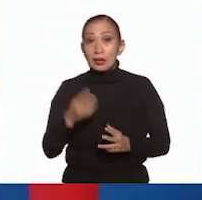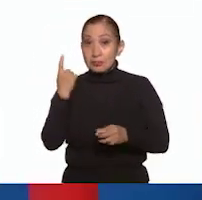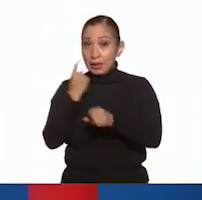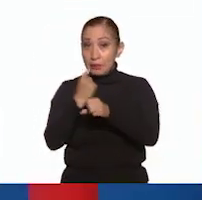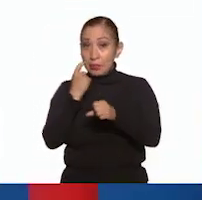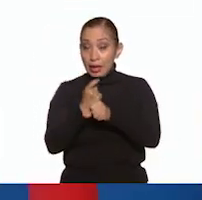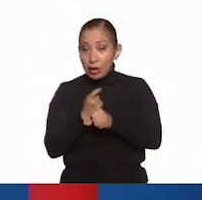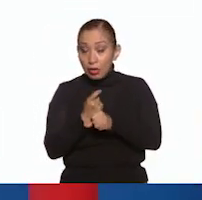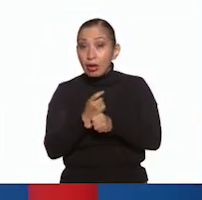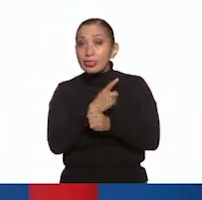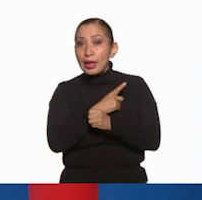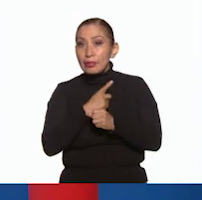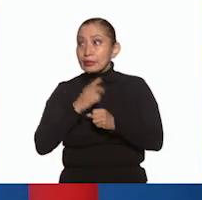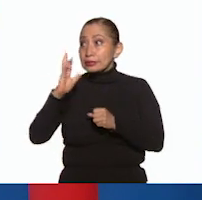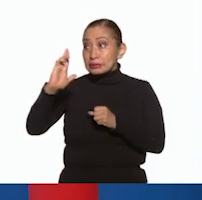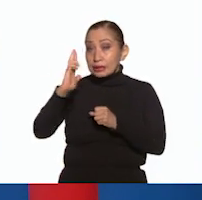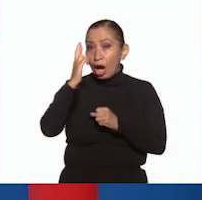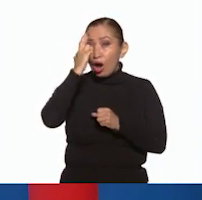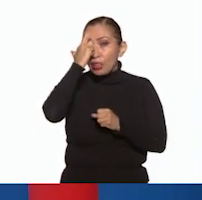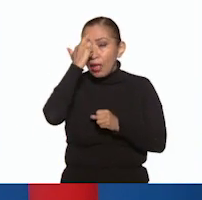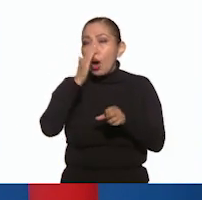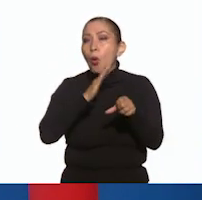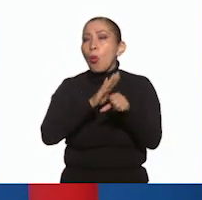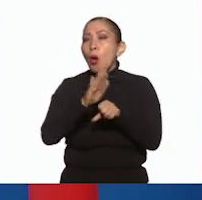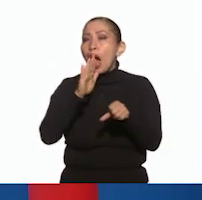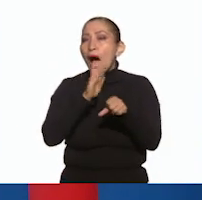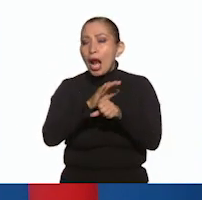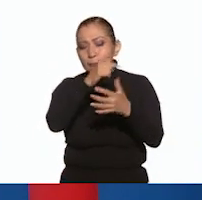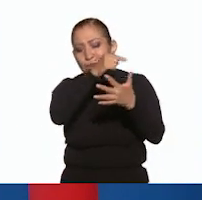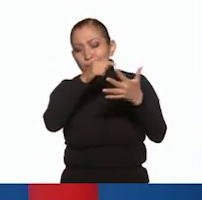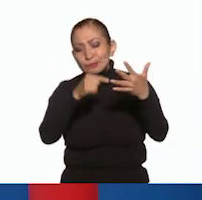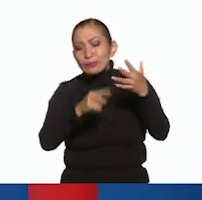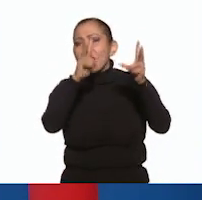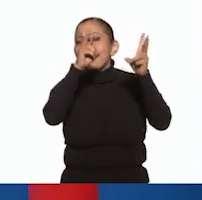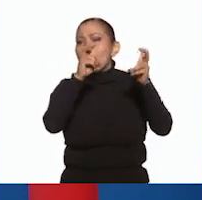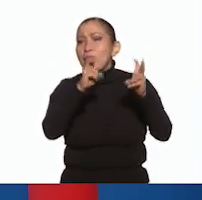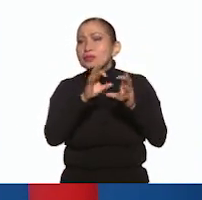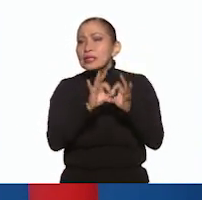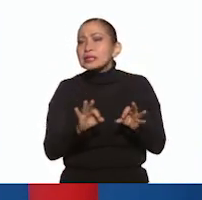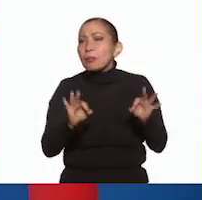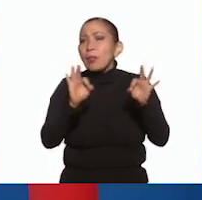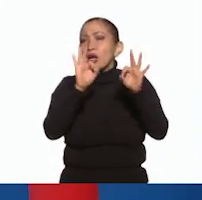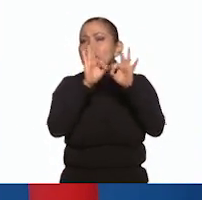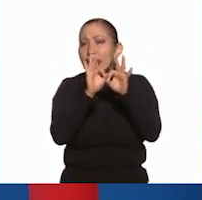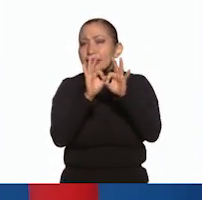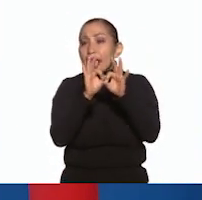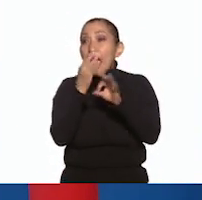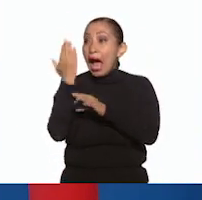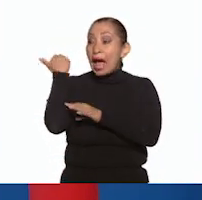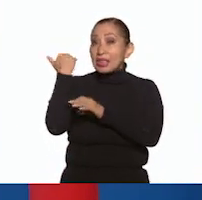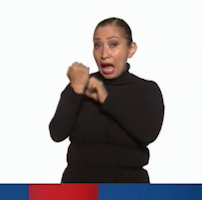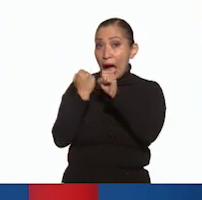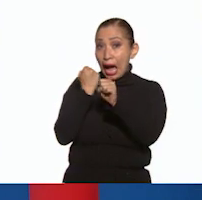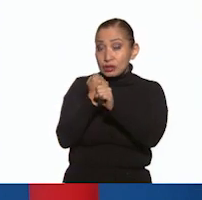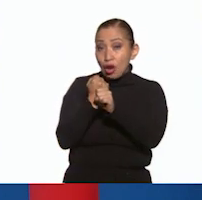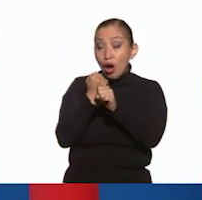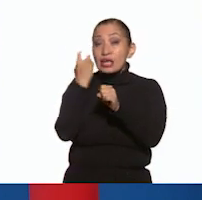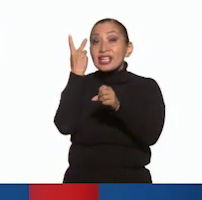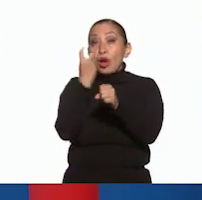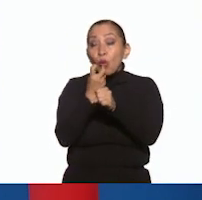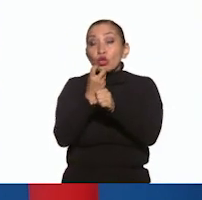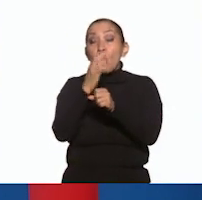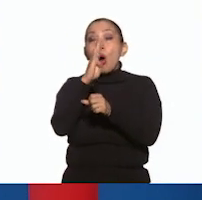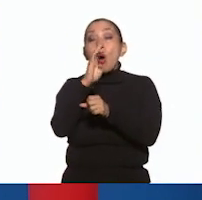empezar, tenemos que recordar cuáles fueron los principales temas que estudiamos el ciclo anterior dentro del segundo